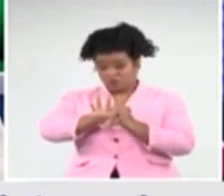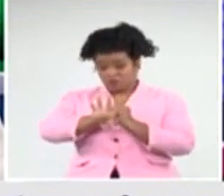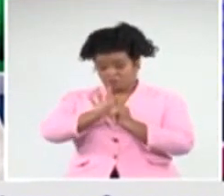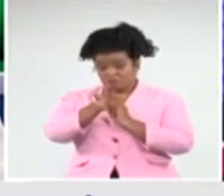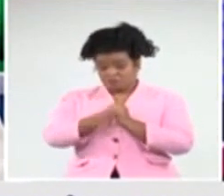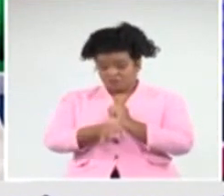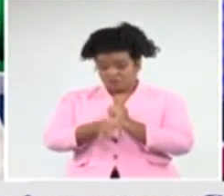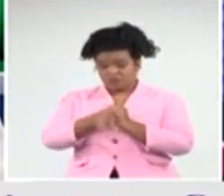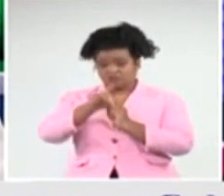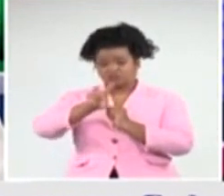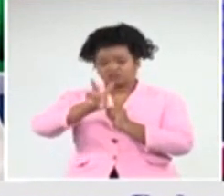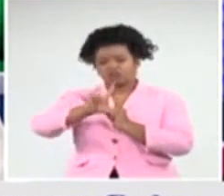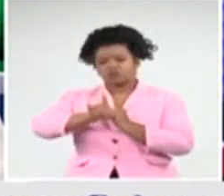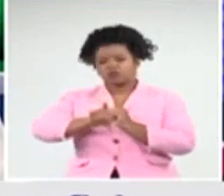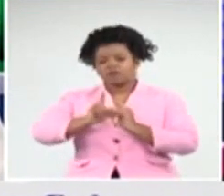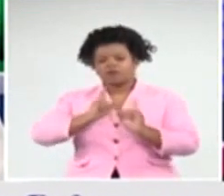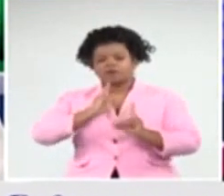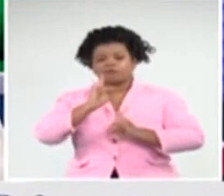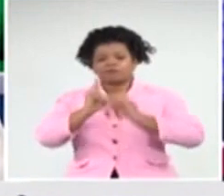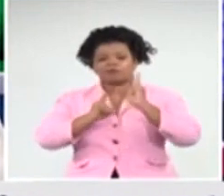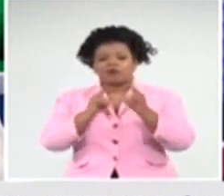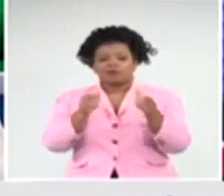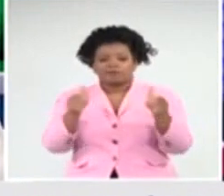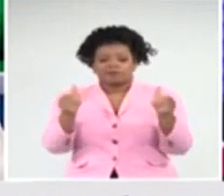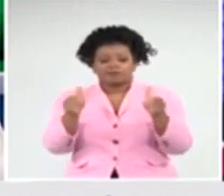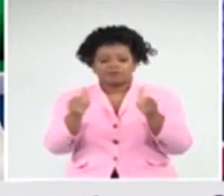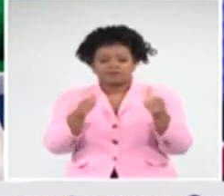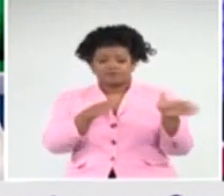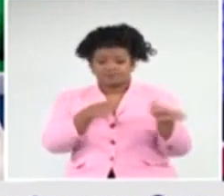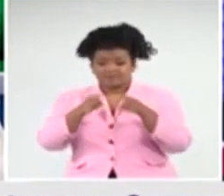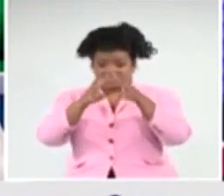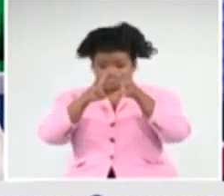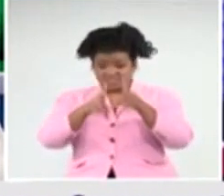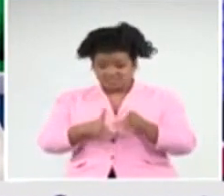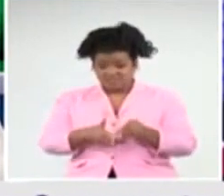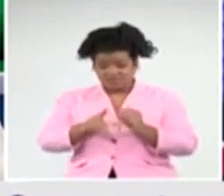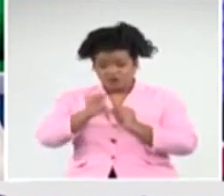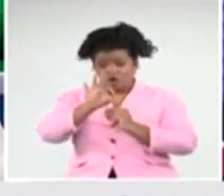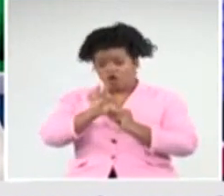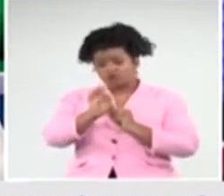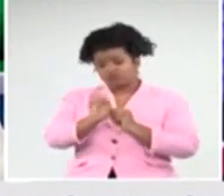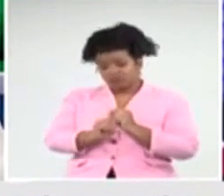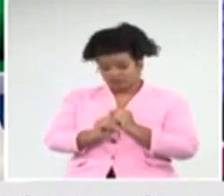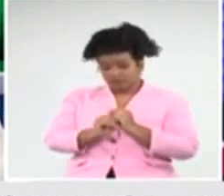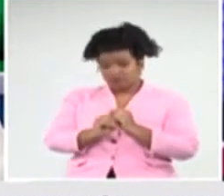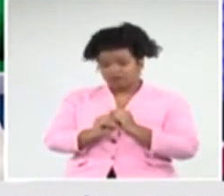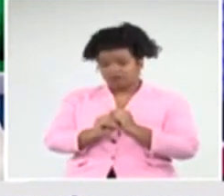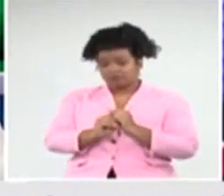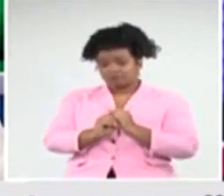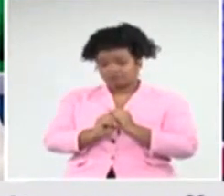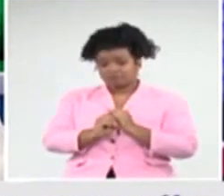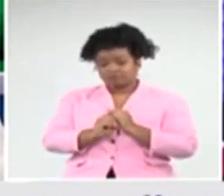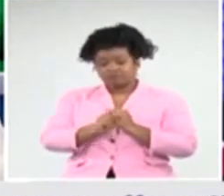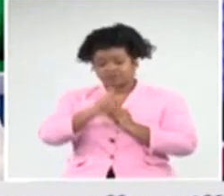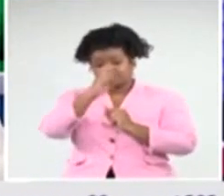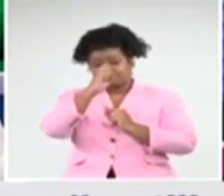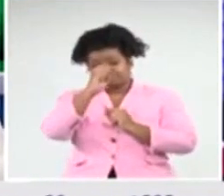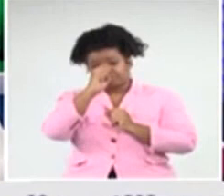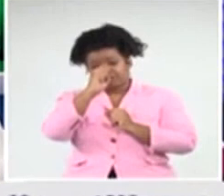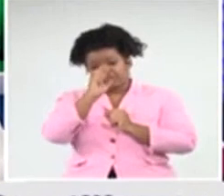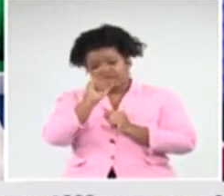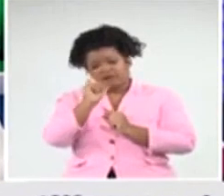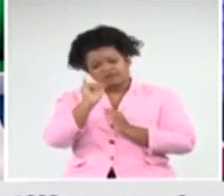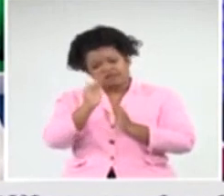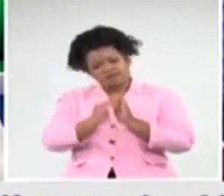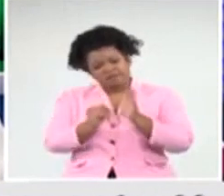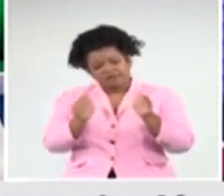139 son lactantes y la elevada cifra de 80 de ellos con menos de 6